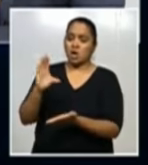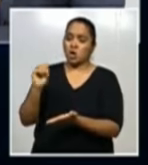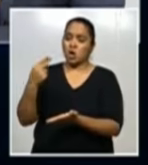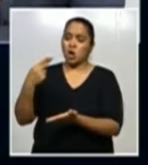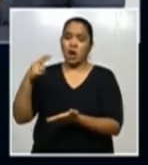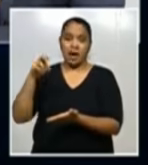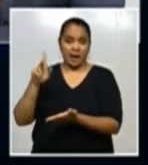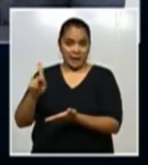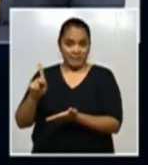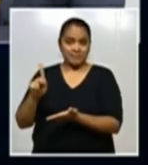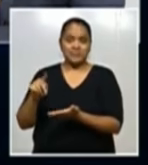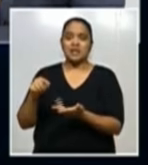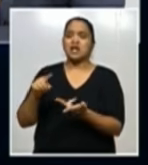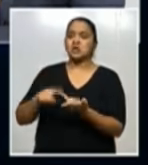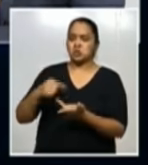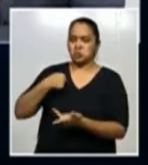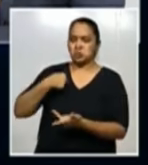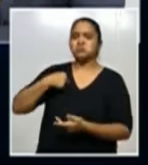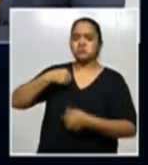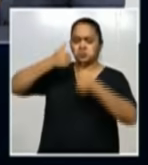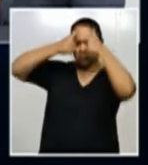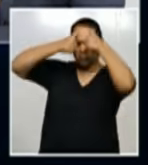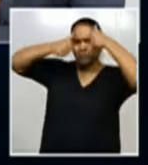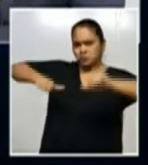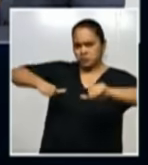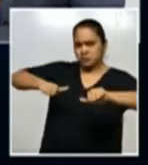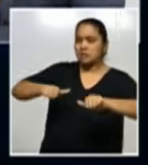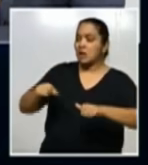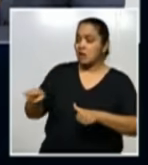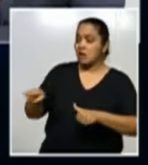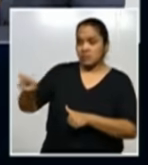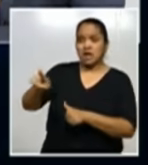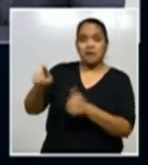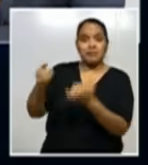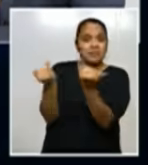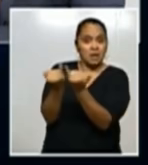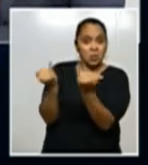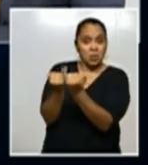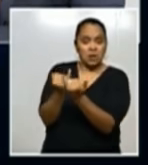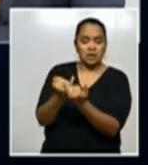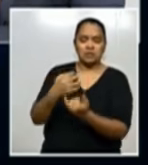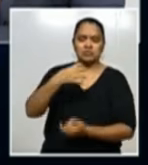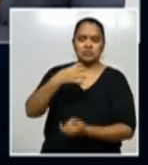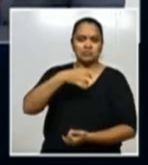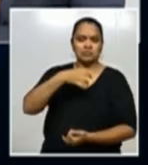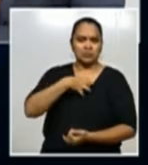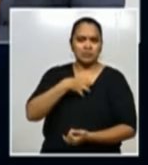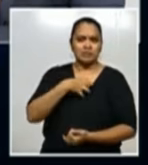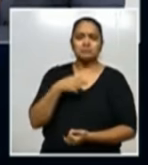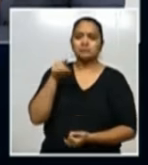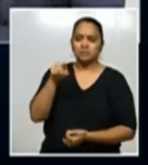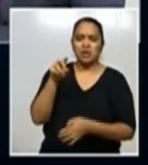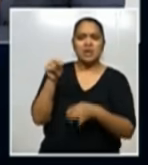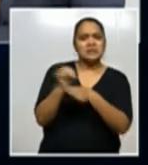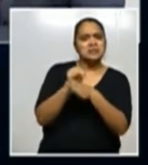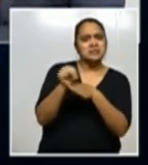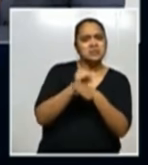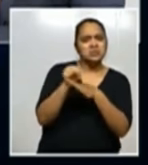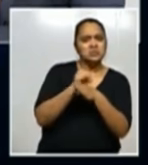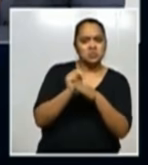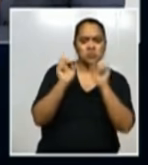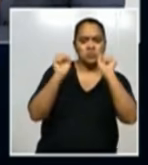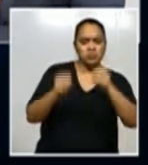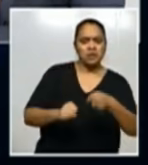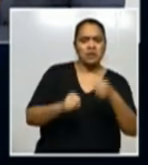sí, estoy totalmente de acuerdo cuando ustedes dicen que tal vez los dueños del negocio estén conscientes y que